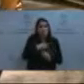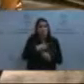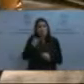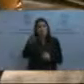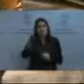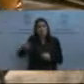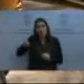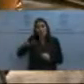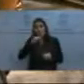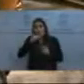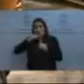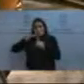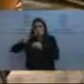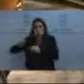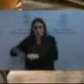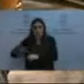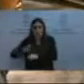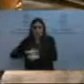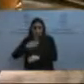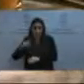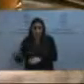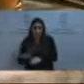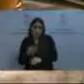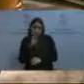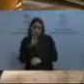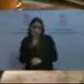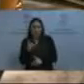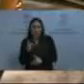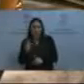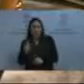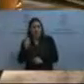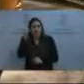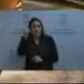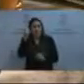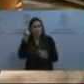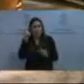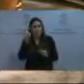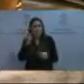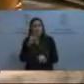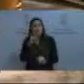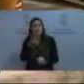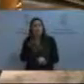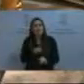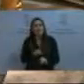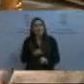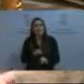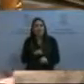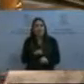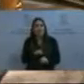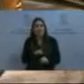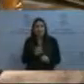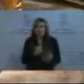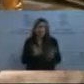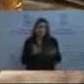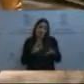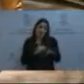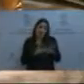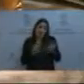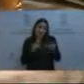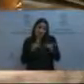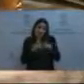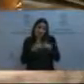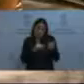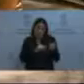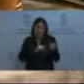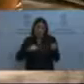periodo de baja maternal con singular éxito. Y además se han abierto al colectivo de